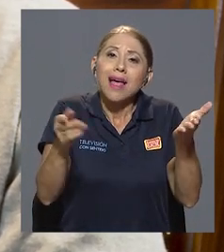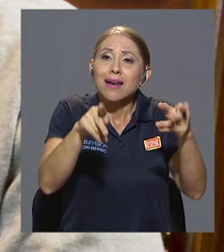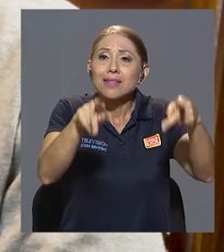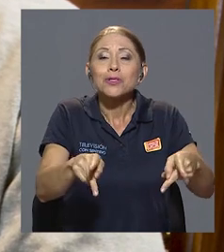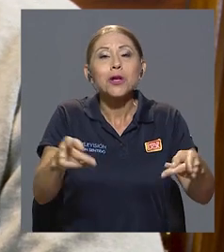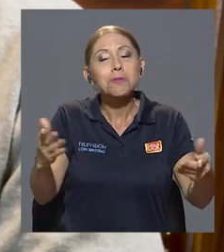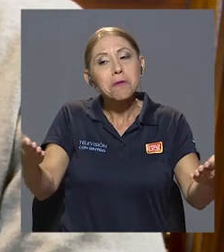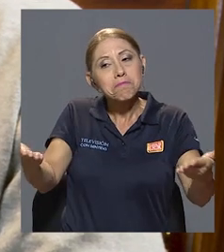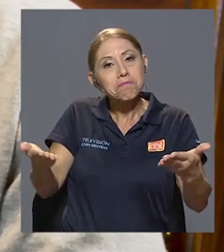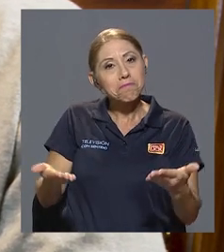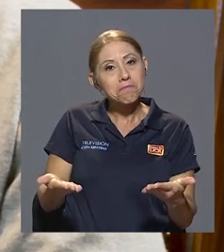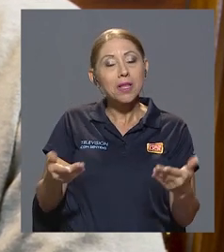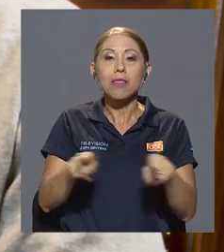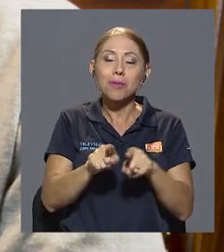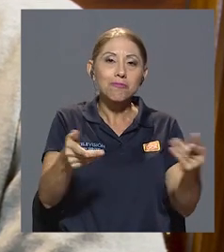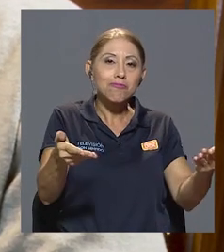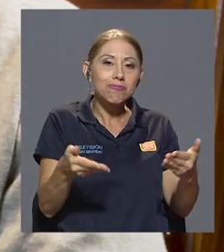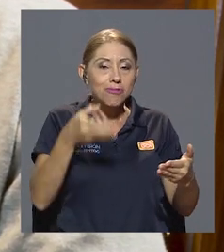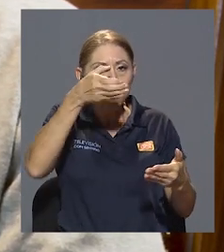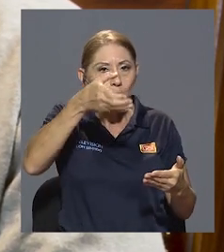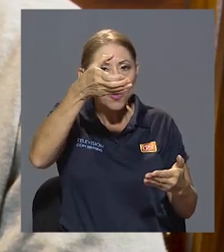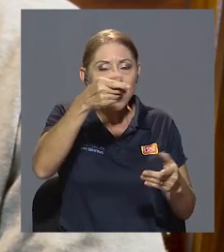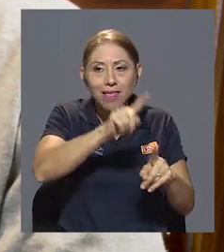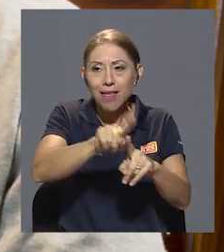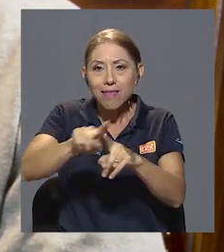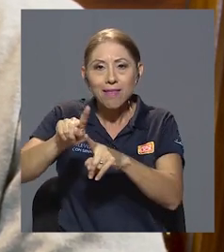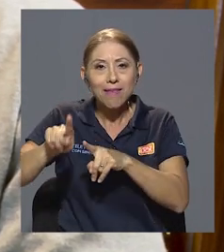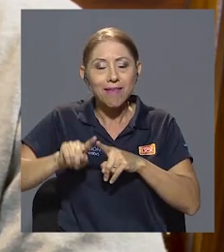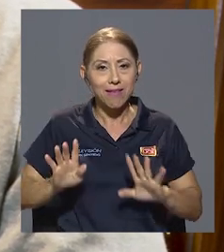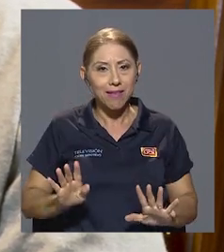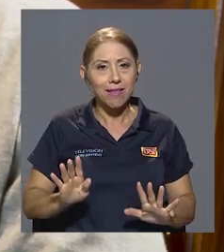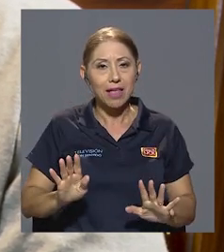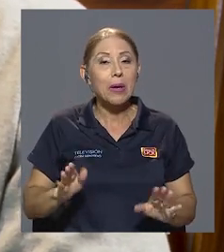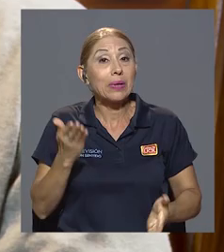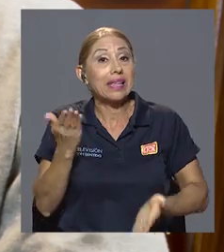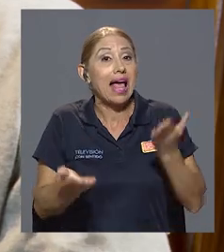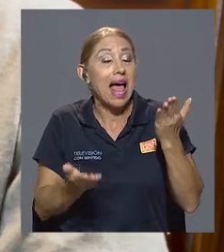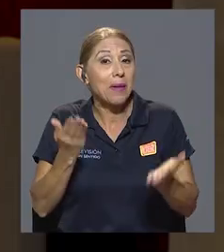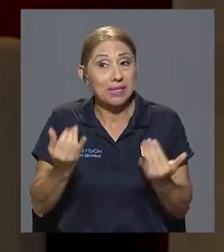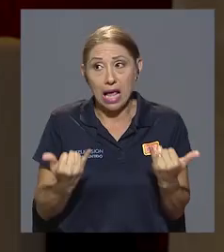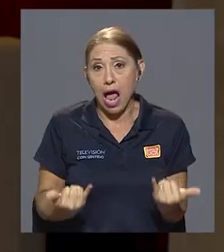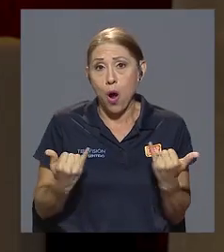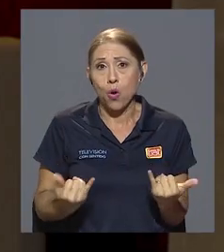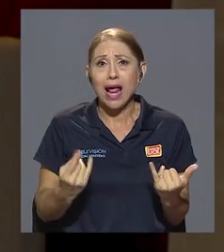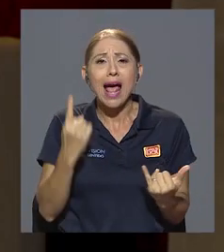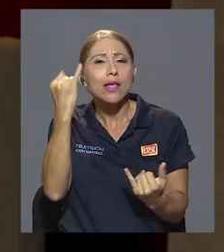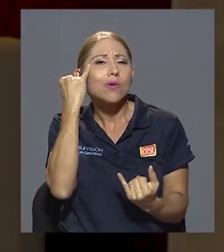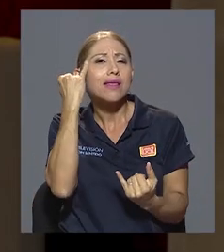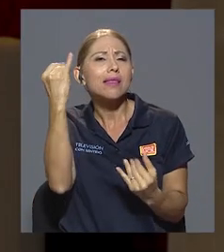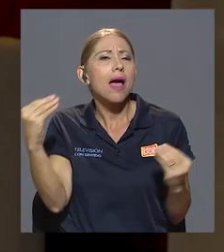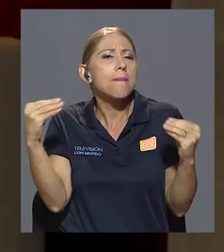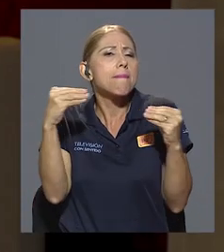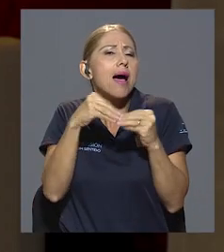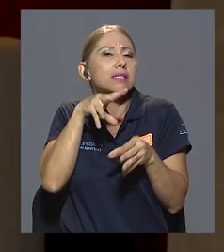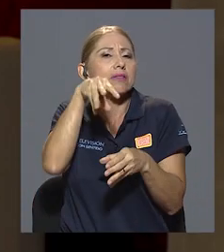porque quizá una de las ciudades más enraizadas hoy en día es esta idea